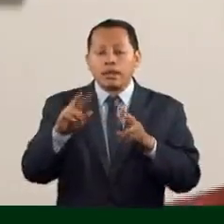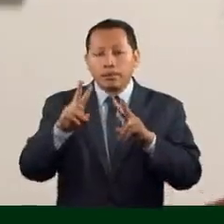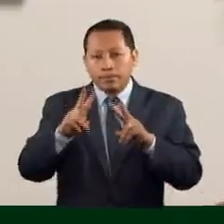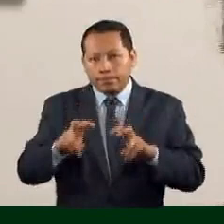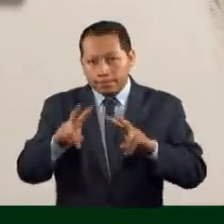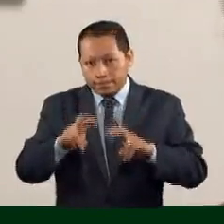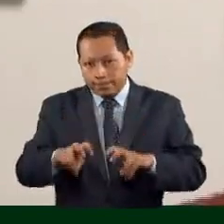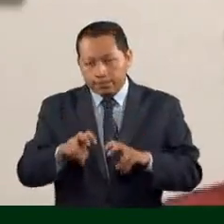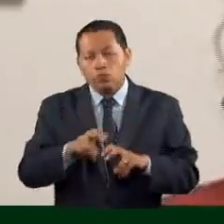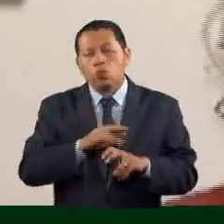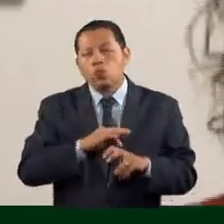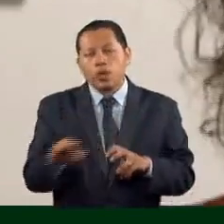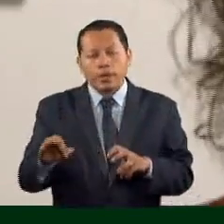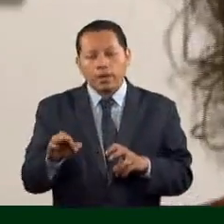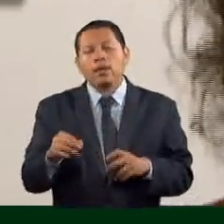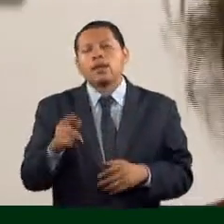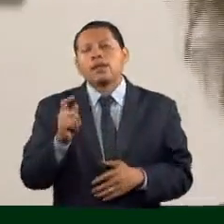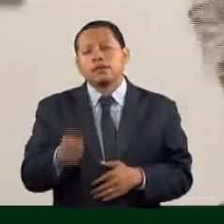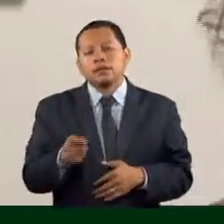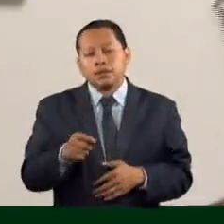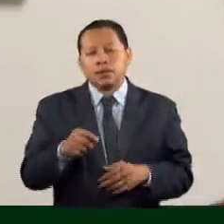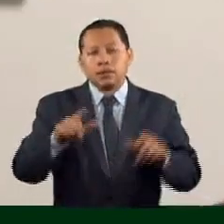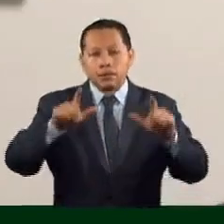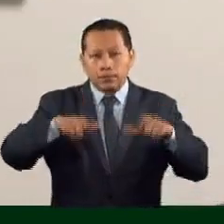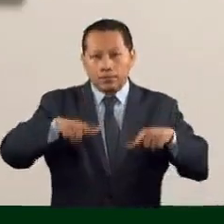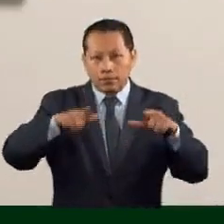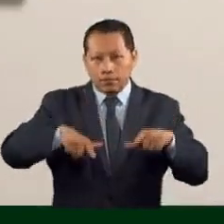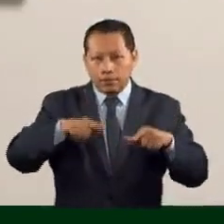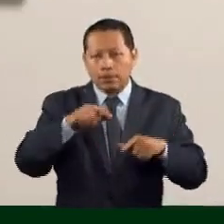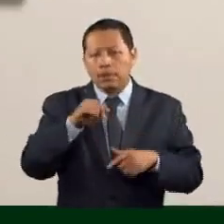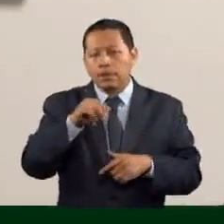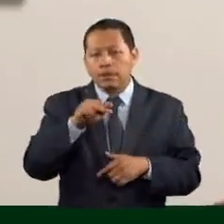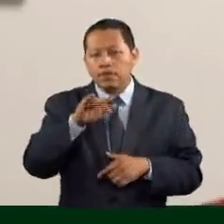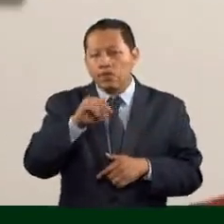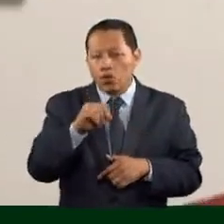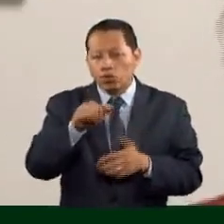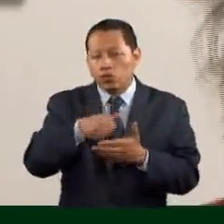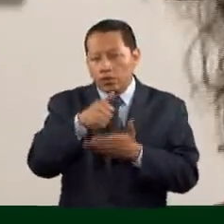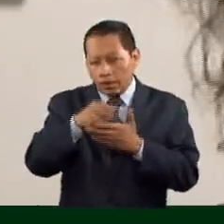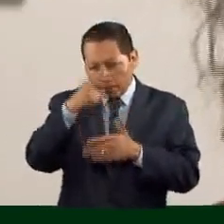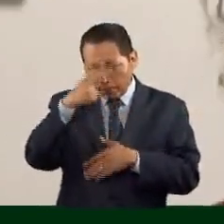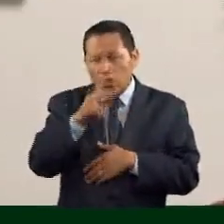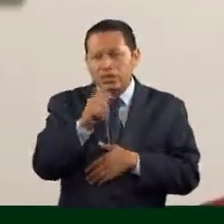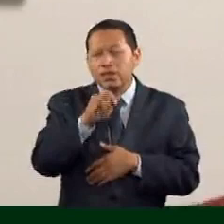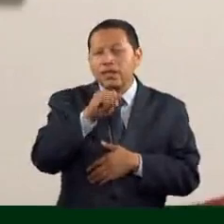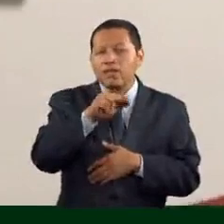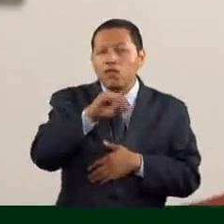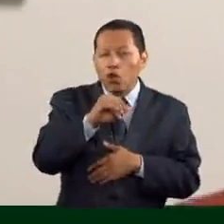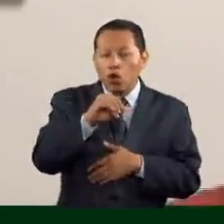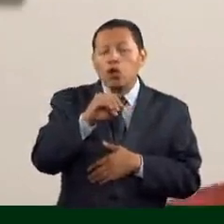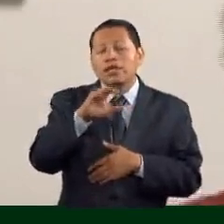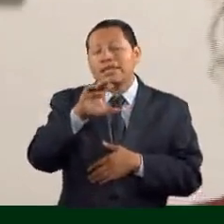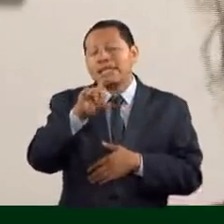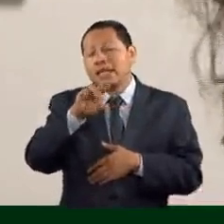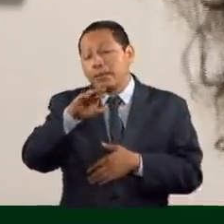rescatar, descargar, en el sitio institucional del Info en la Ciudad de México, que es